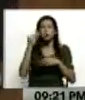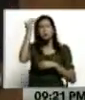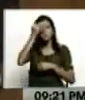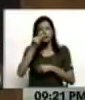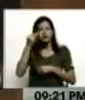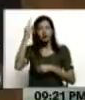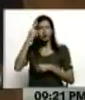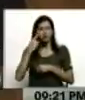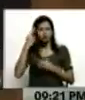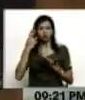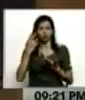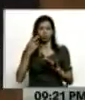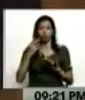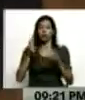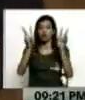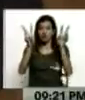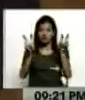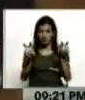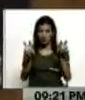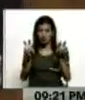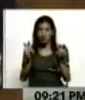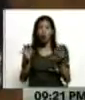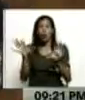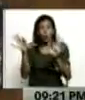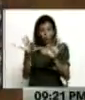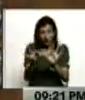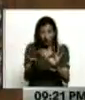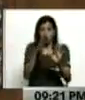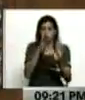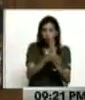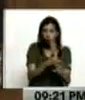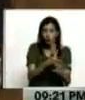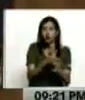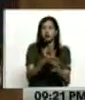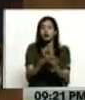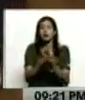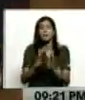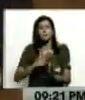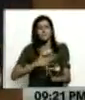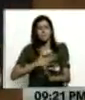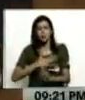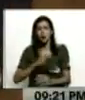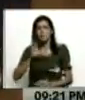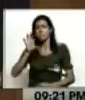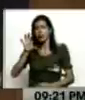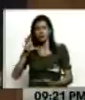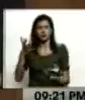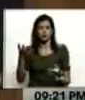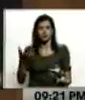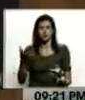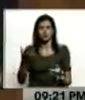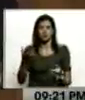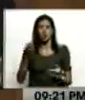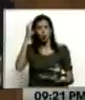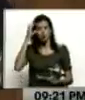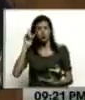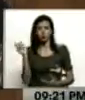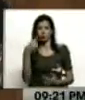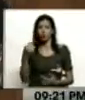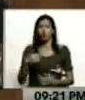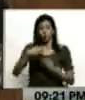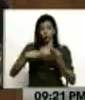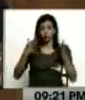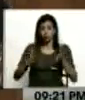sobre todo Porque además en ese tema de la unidad del sentido de patria de la conciencia colectiva los